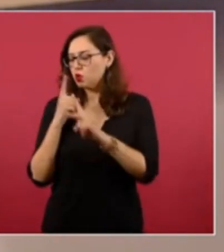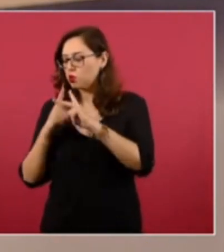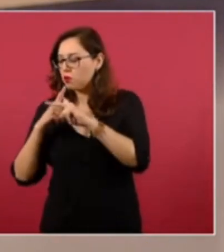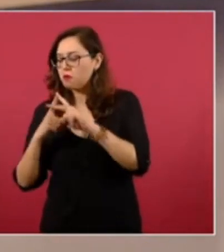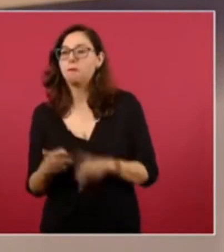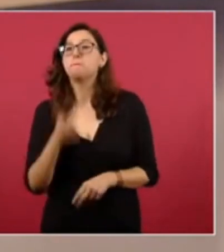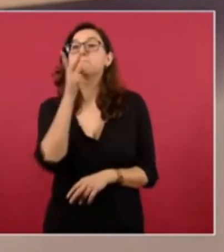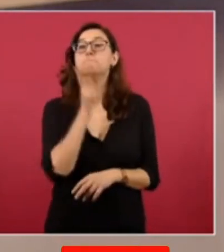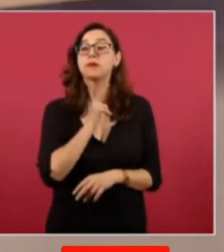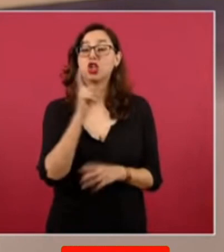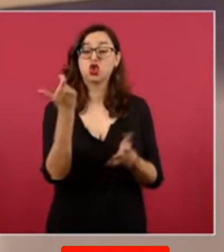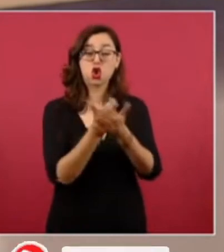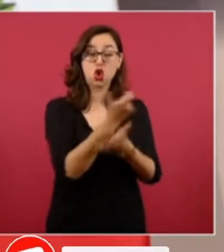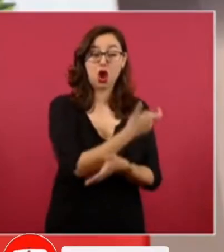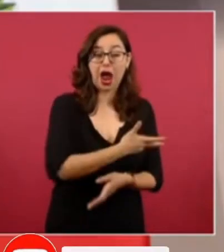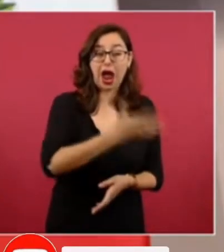ingresos.